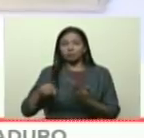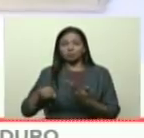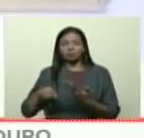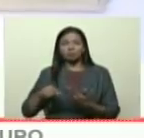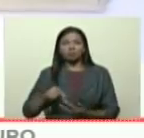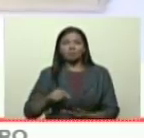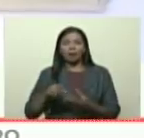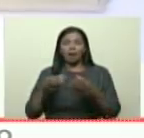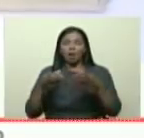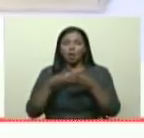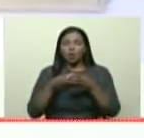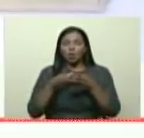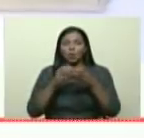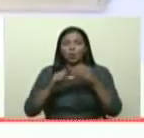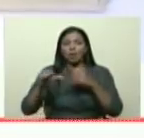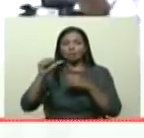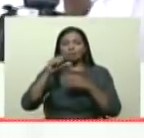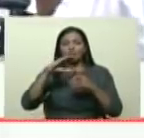Colmenares.